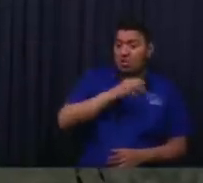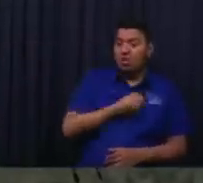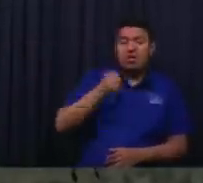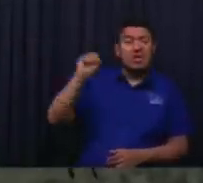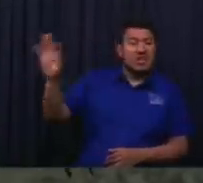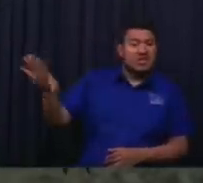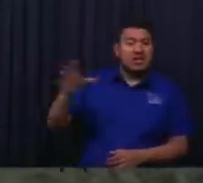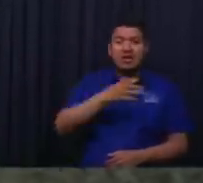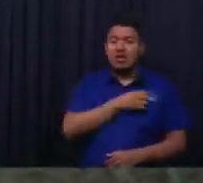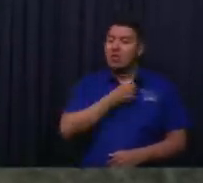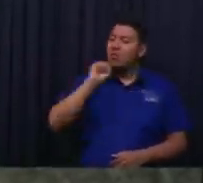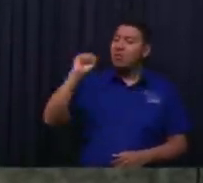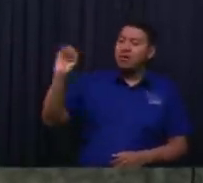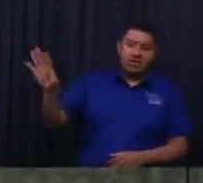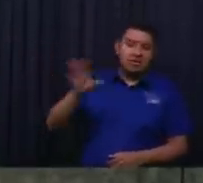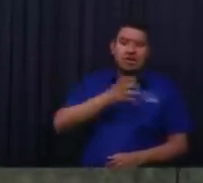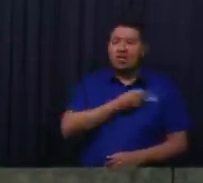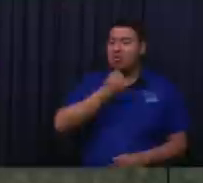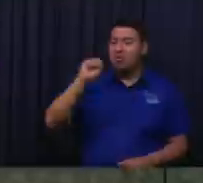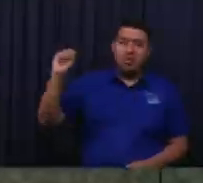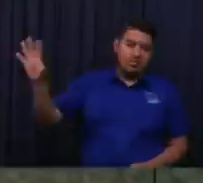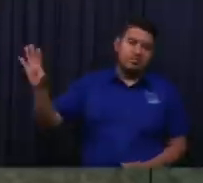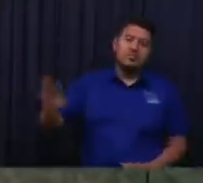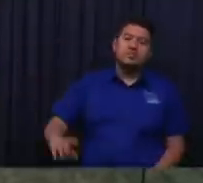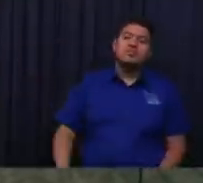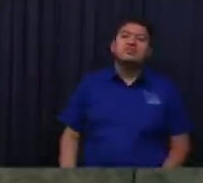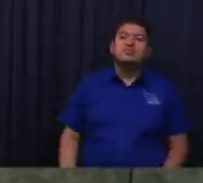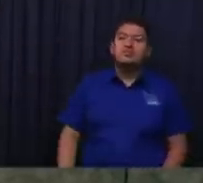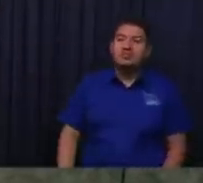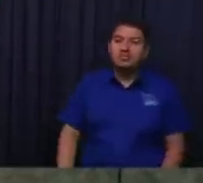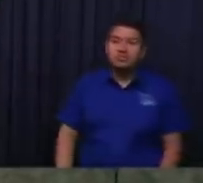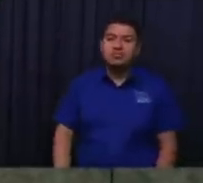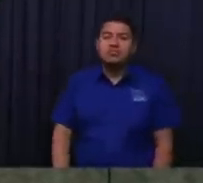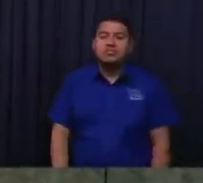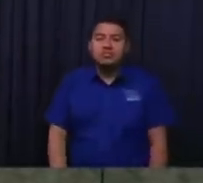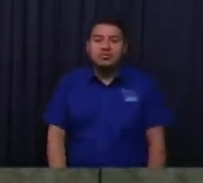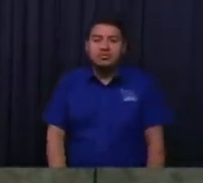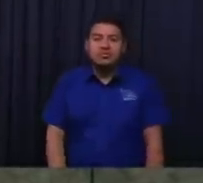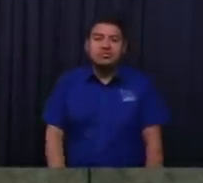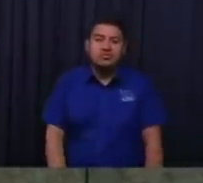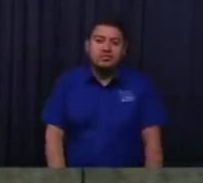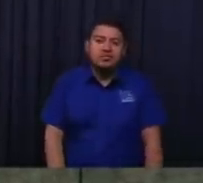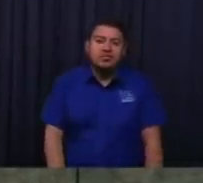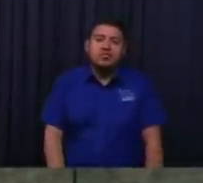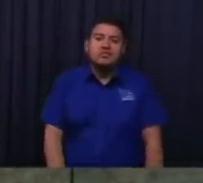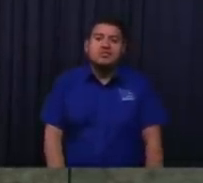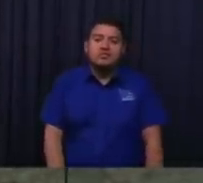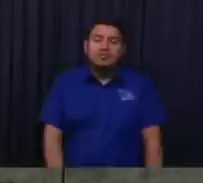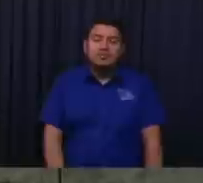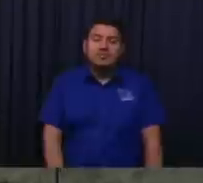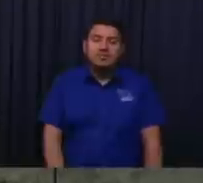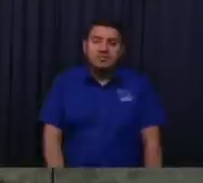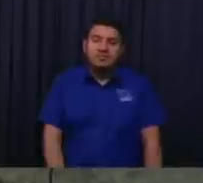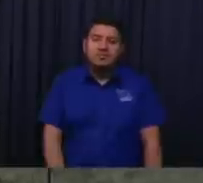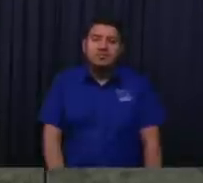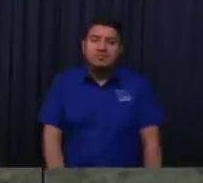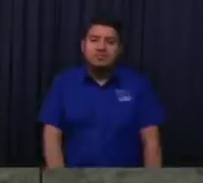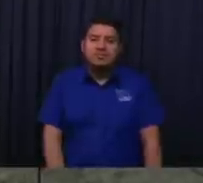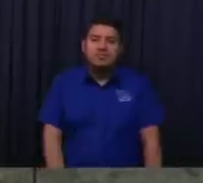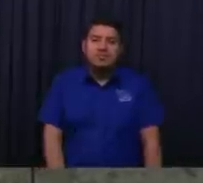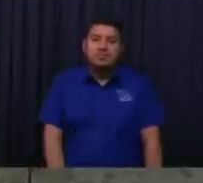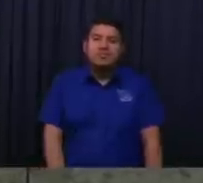ella lo quita, dice, va. Yo lo coloco y ella lo quita. Los dos están locos, ¿va? Bueno, sigamos